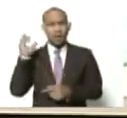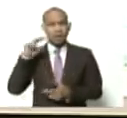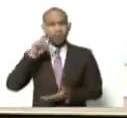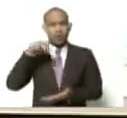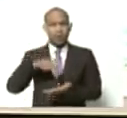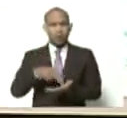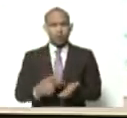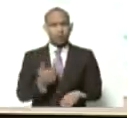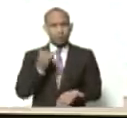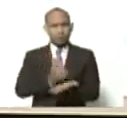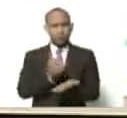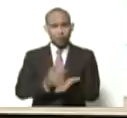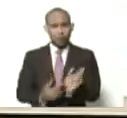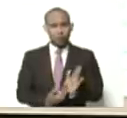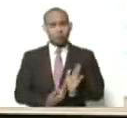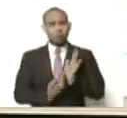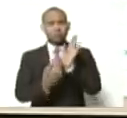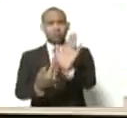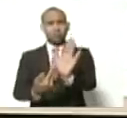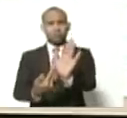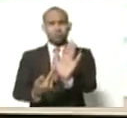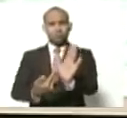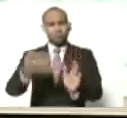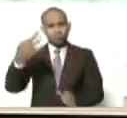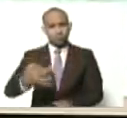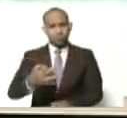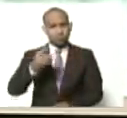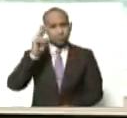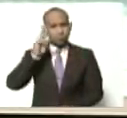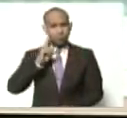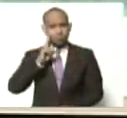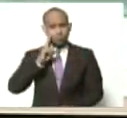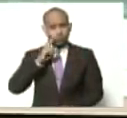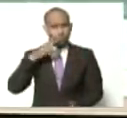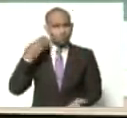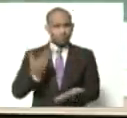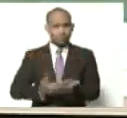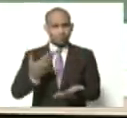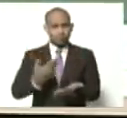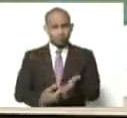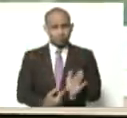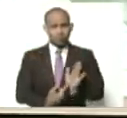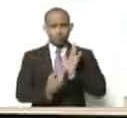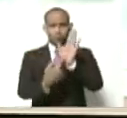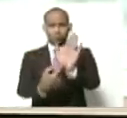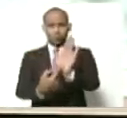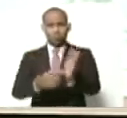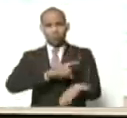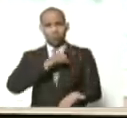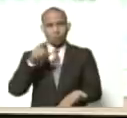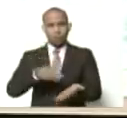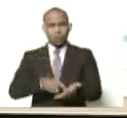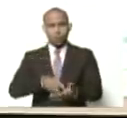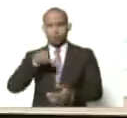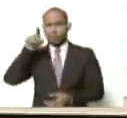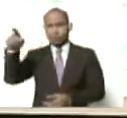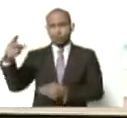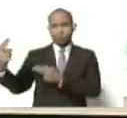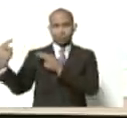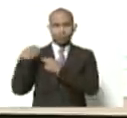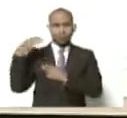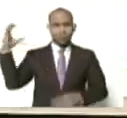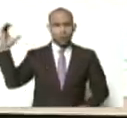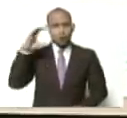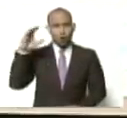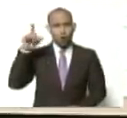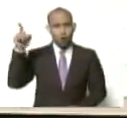presentado pruebas contundentes, testimonios contundentes, que desde Colombia,